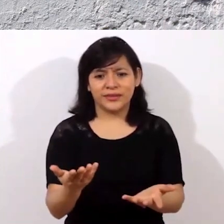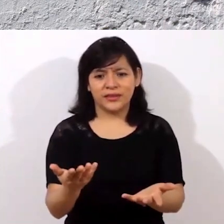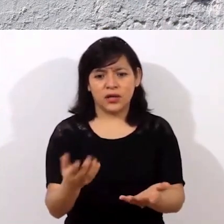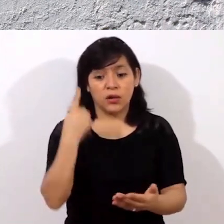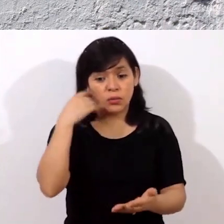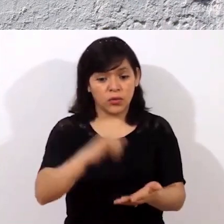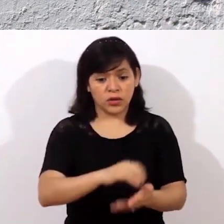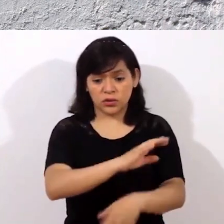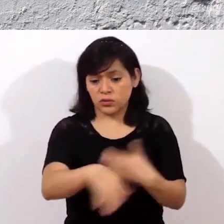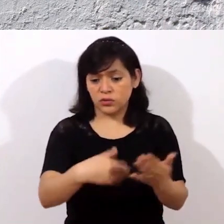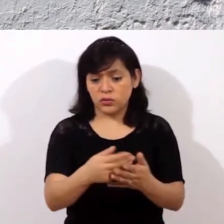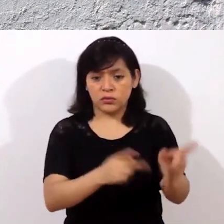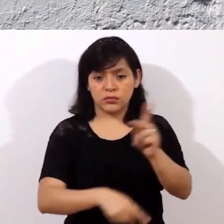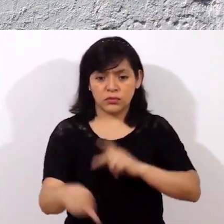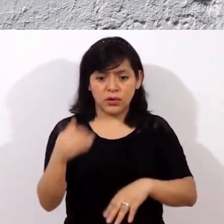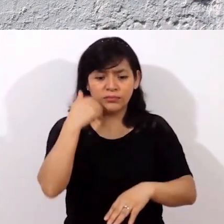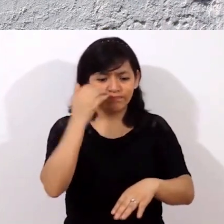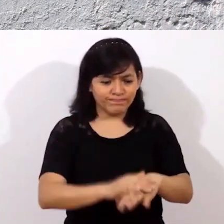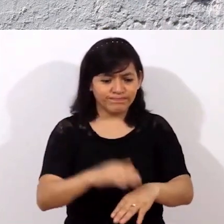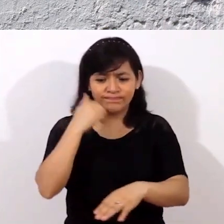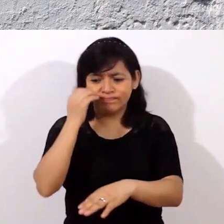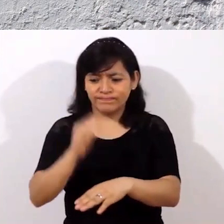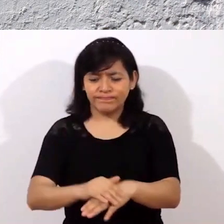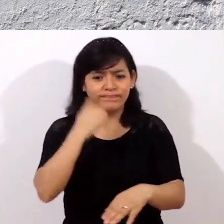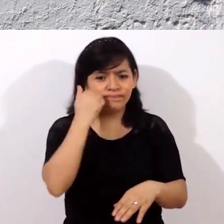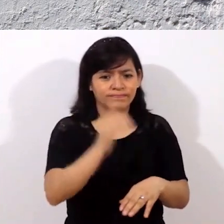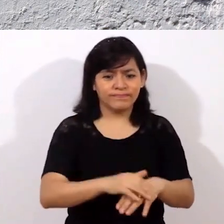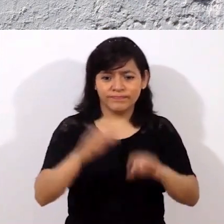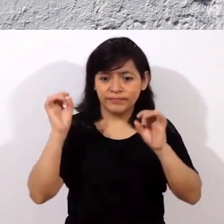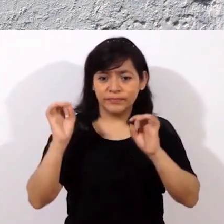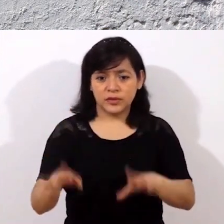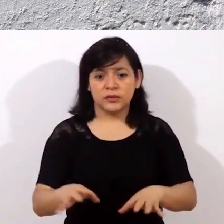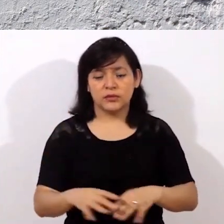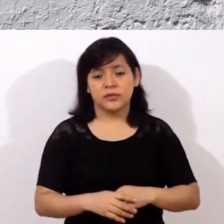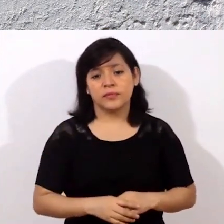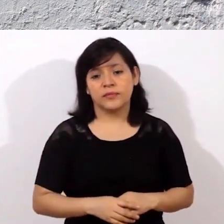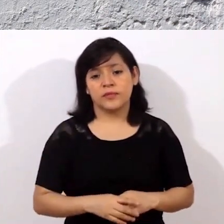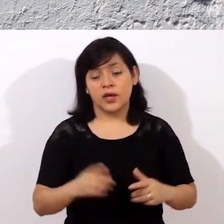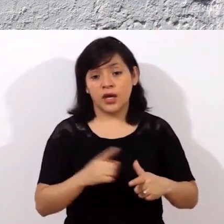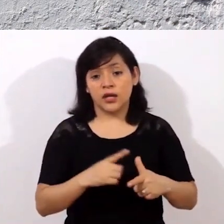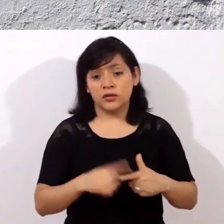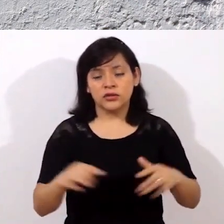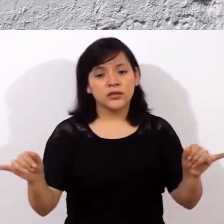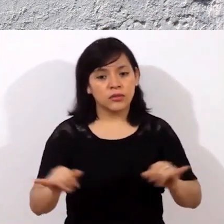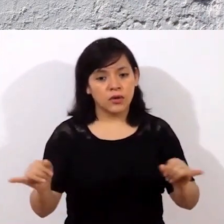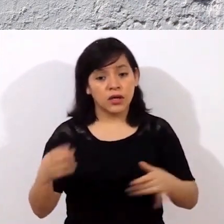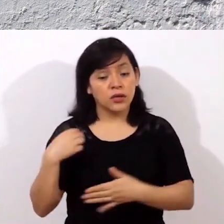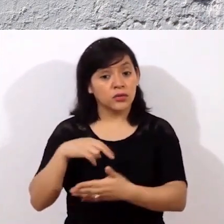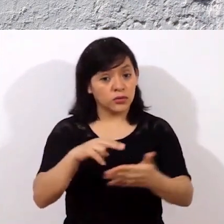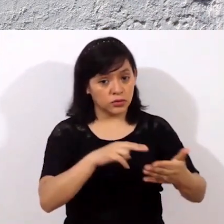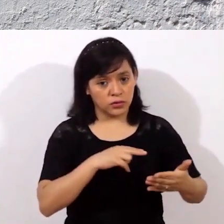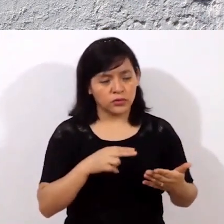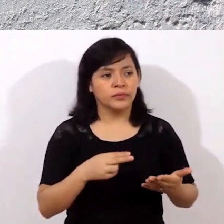¿Cuántas veces podemos considerar también eso? Hay personas que tal vez consideran que por poner un